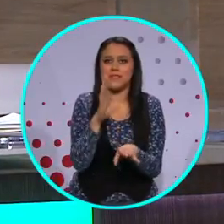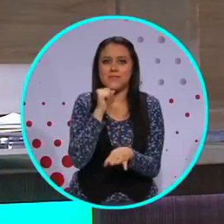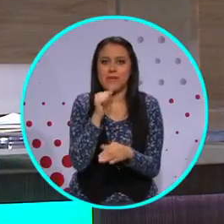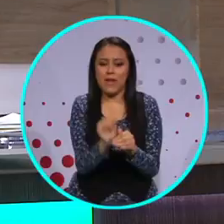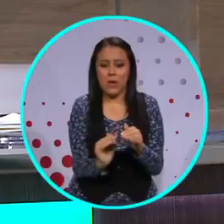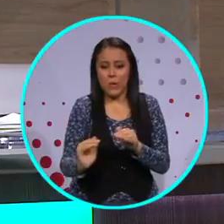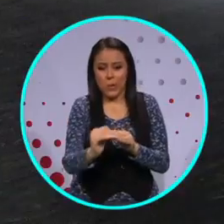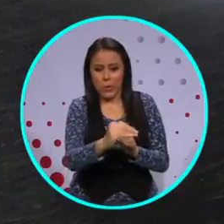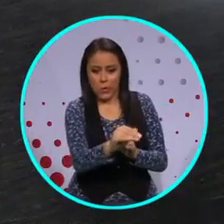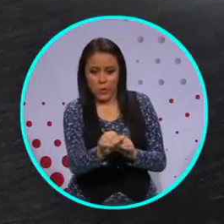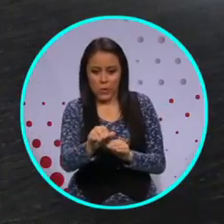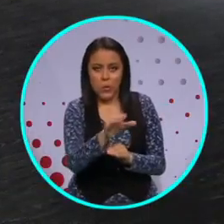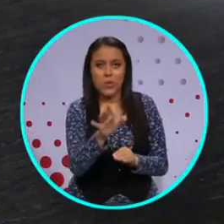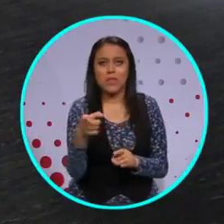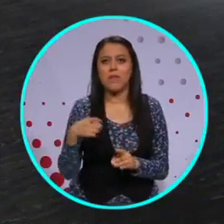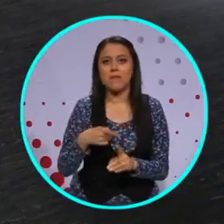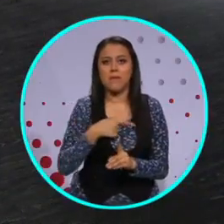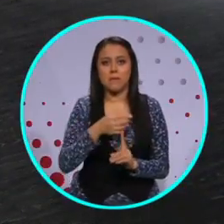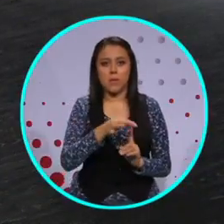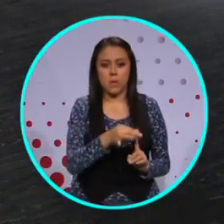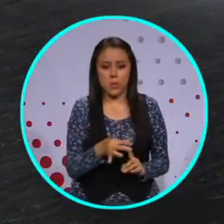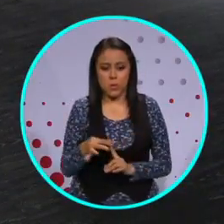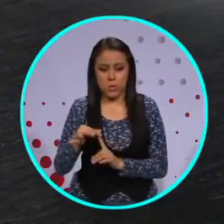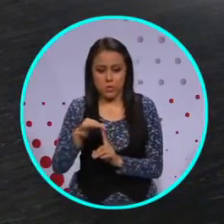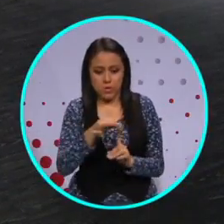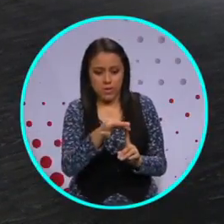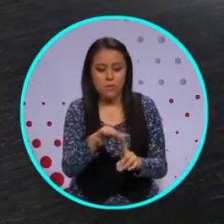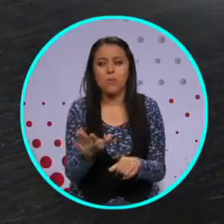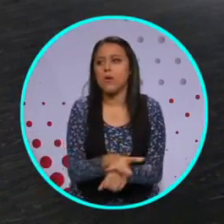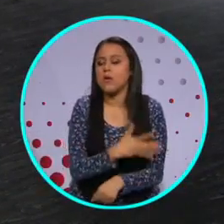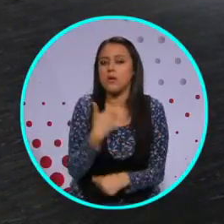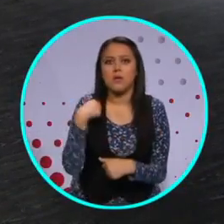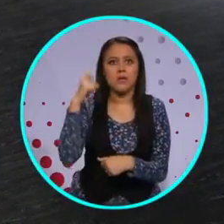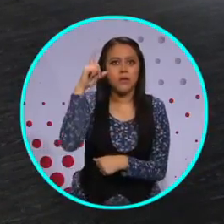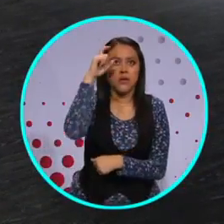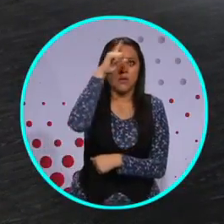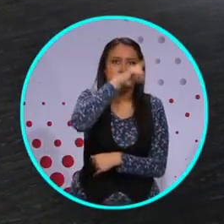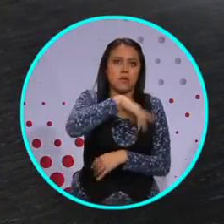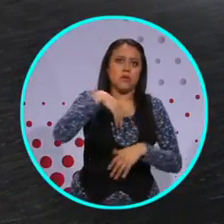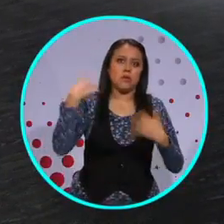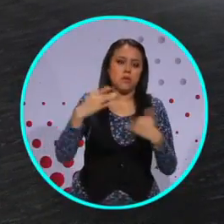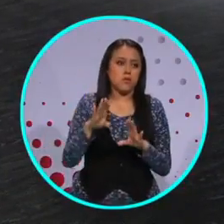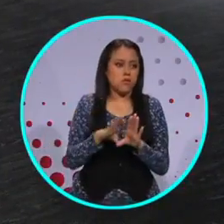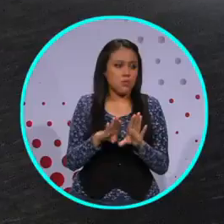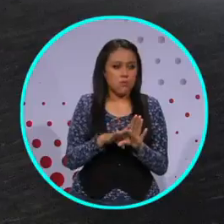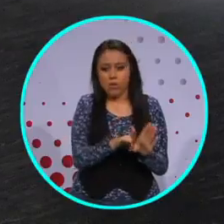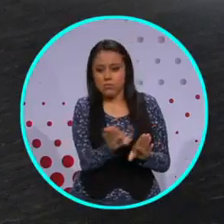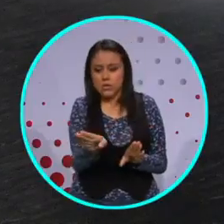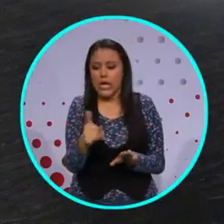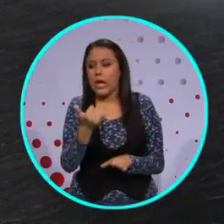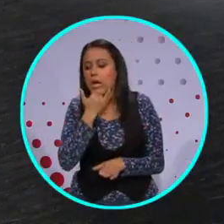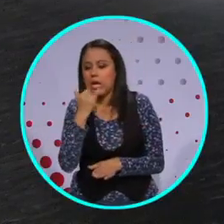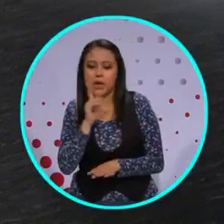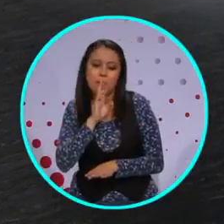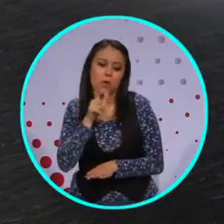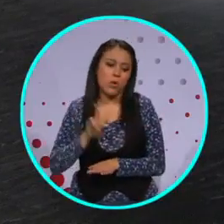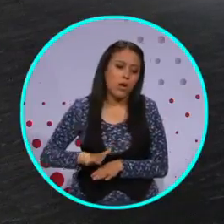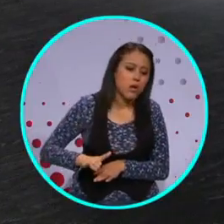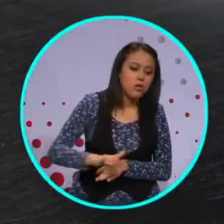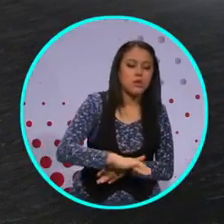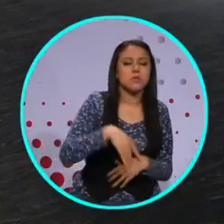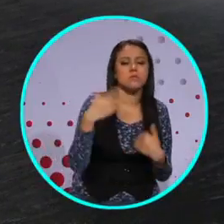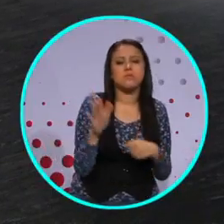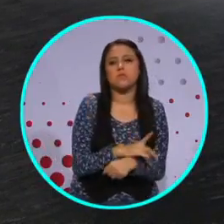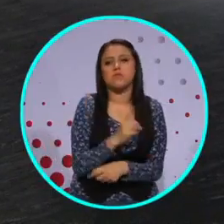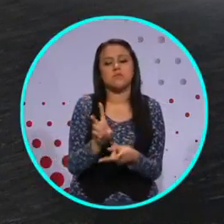necesitaba en serio a un guía de turistas para poder circular por ahí era la solución más rápida y menos costosa porque los vecinos